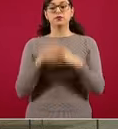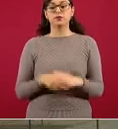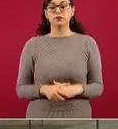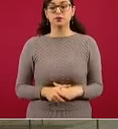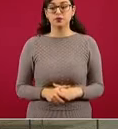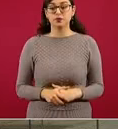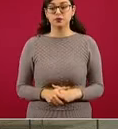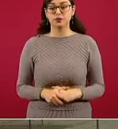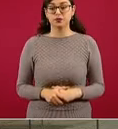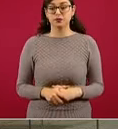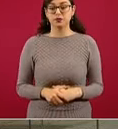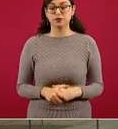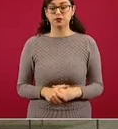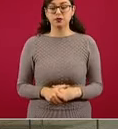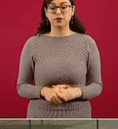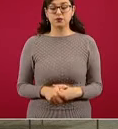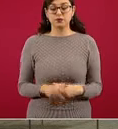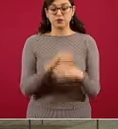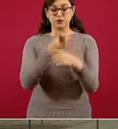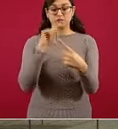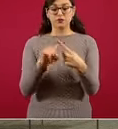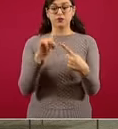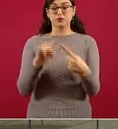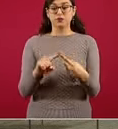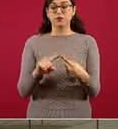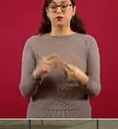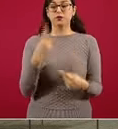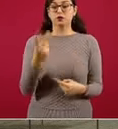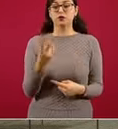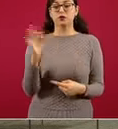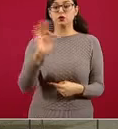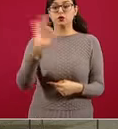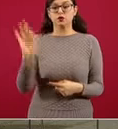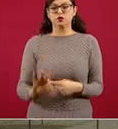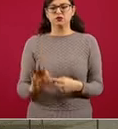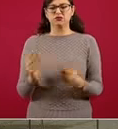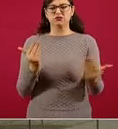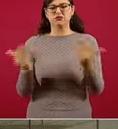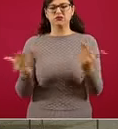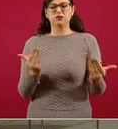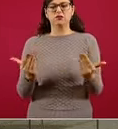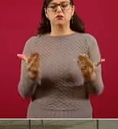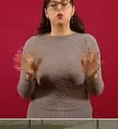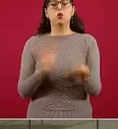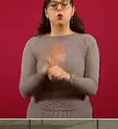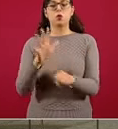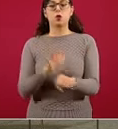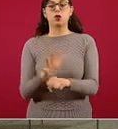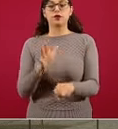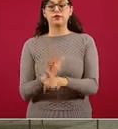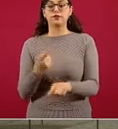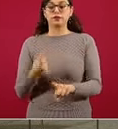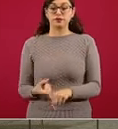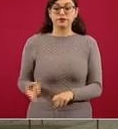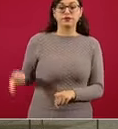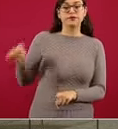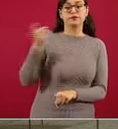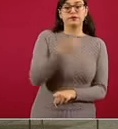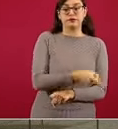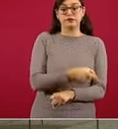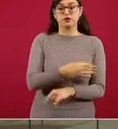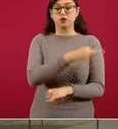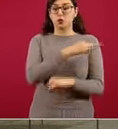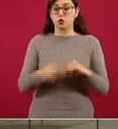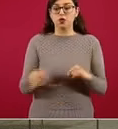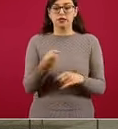este 2%, estamos comparando con la hospitalización máxima que se tuvo, con la hospitalización de la última semana.